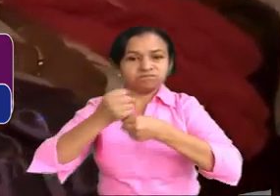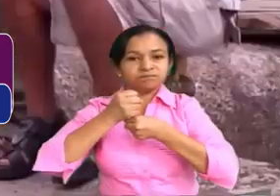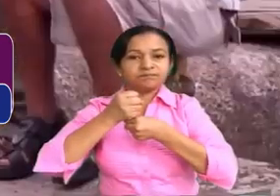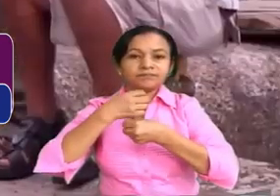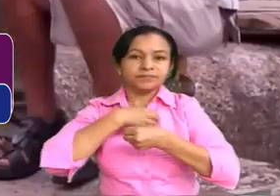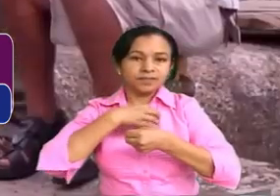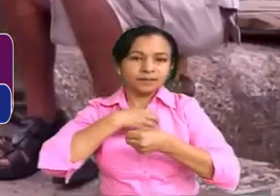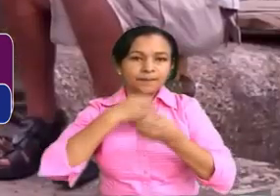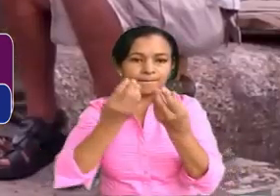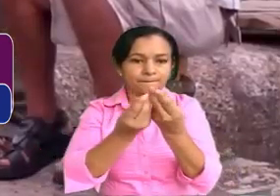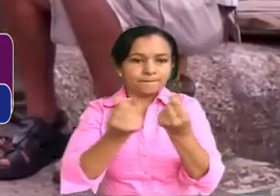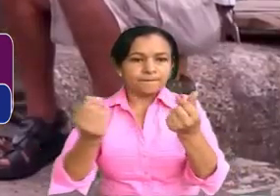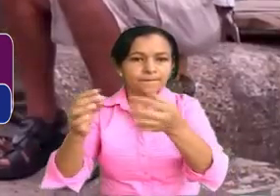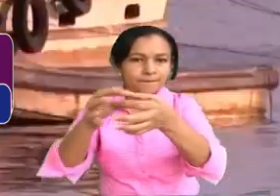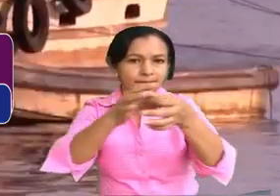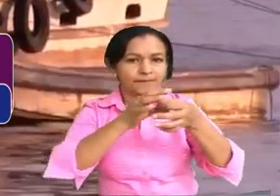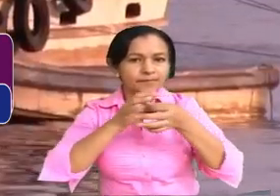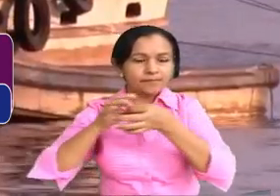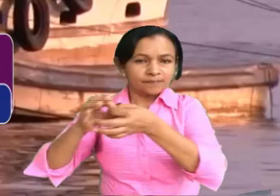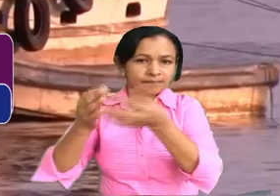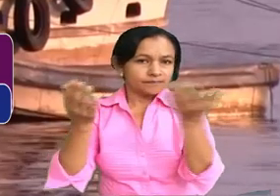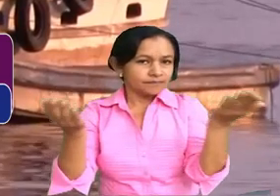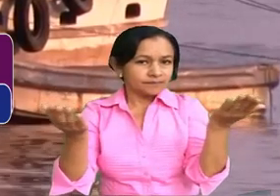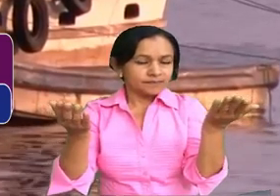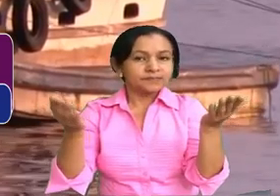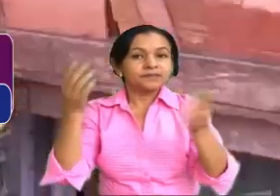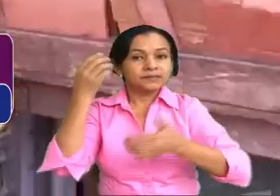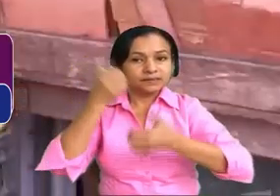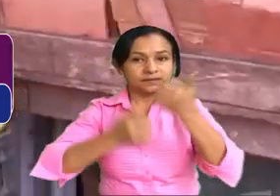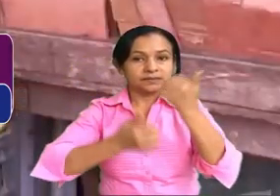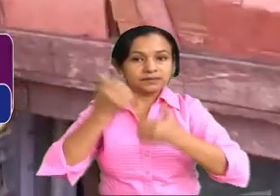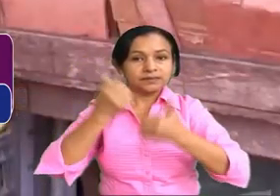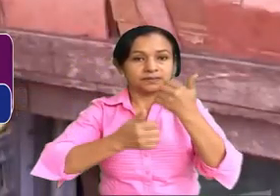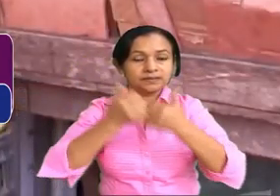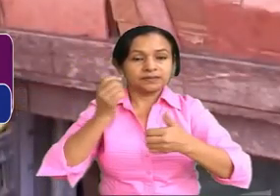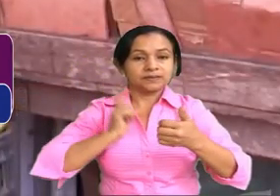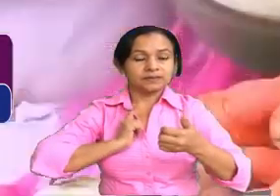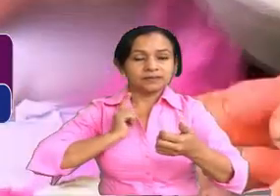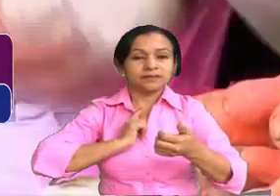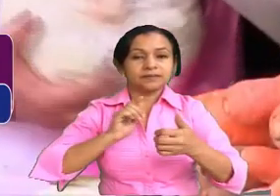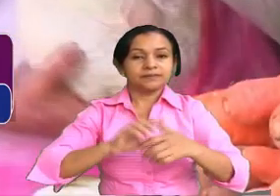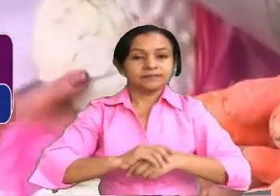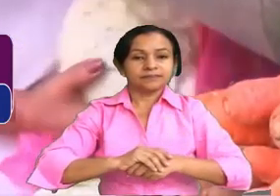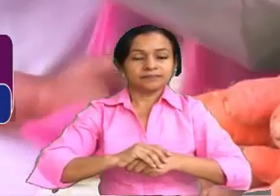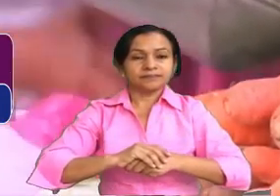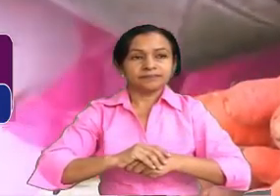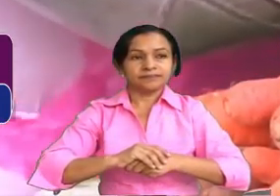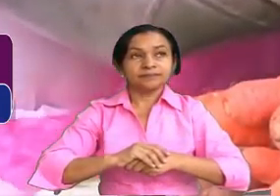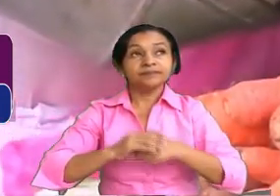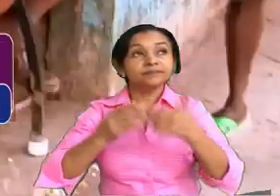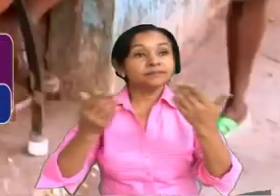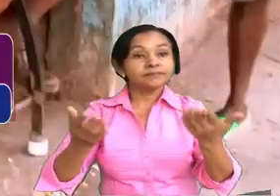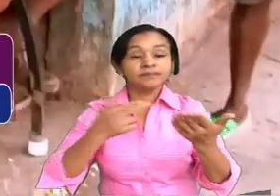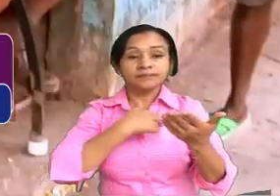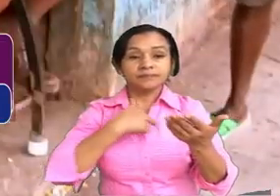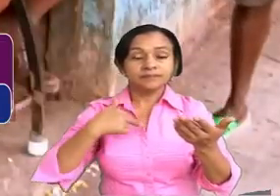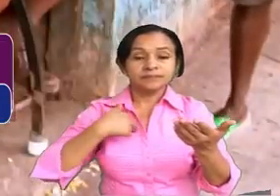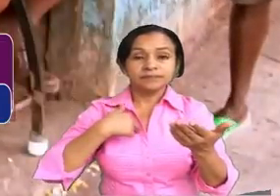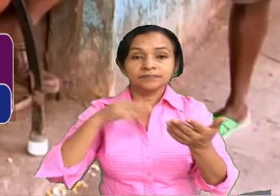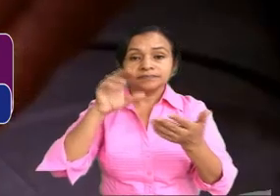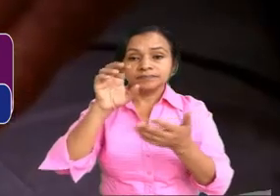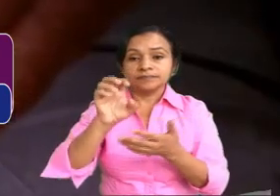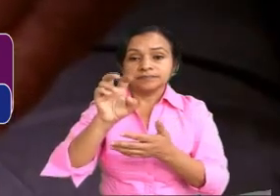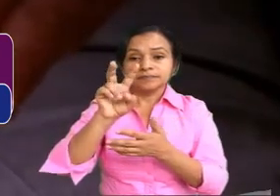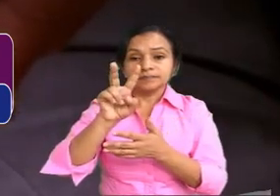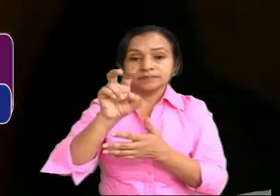tierras comunales, ¿verdad? Y es el problema serio que tenemos en estos momentos. Y también, compañera Evelyn,